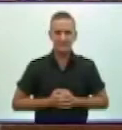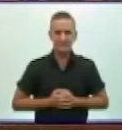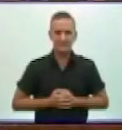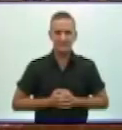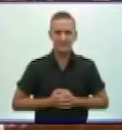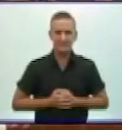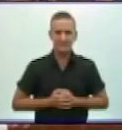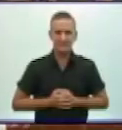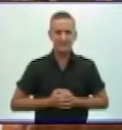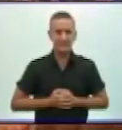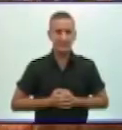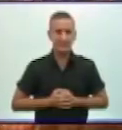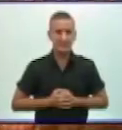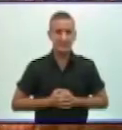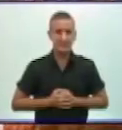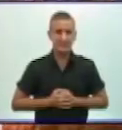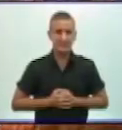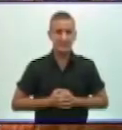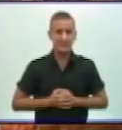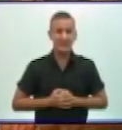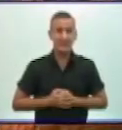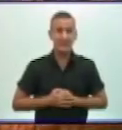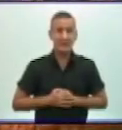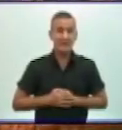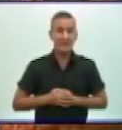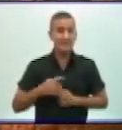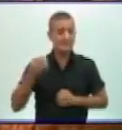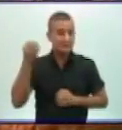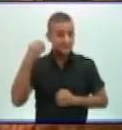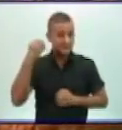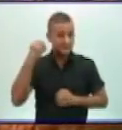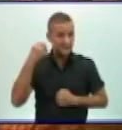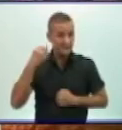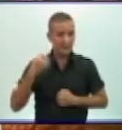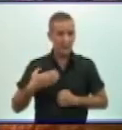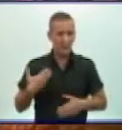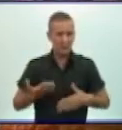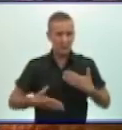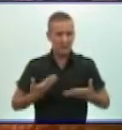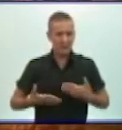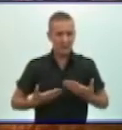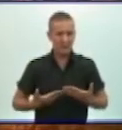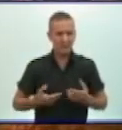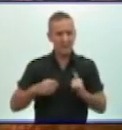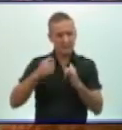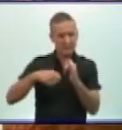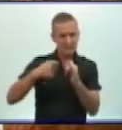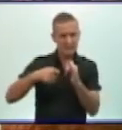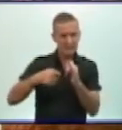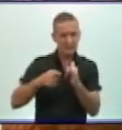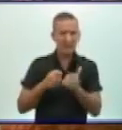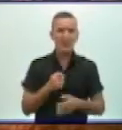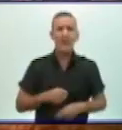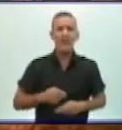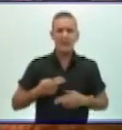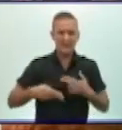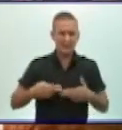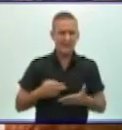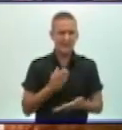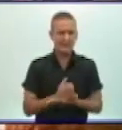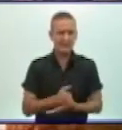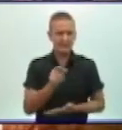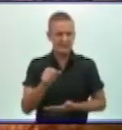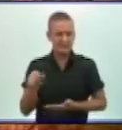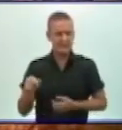Y bueno, ya tendremos la oportunidad de disfrutar de la dramatización que los estudiantes han realizado. Pero eso será un poquitico más adelante, porque